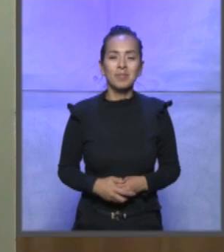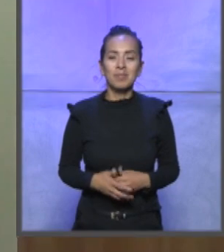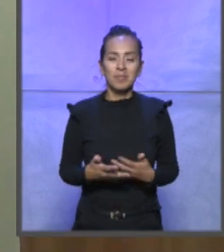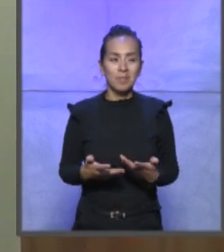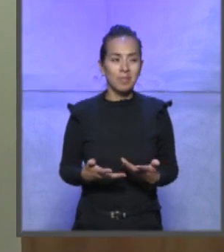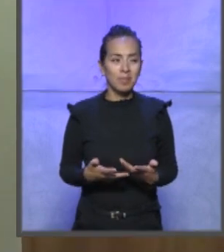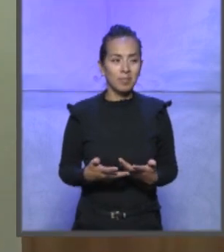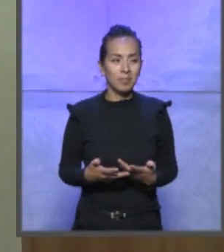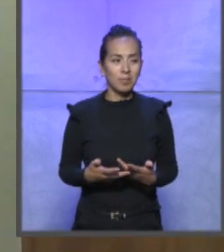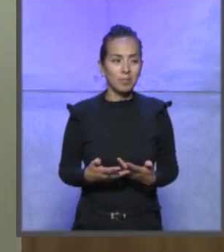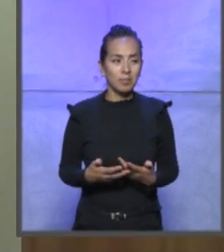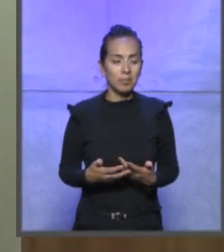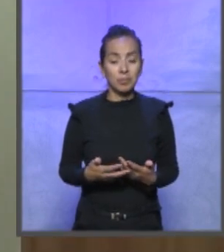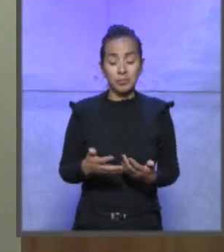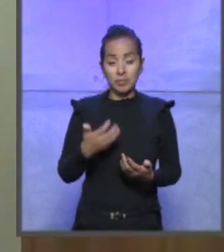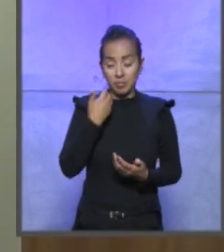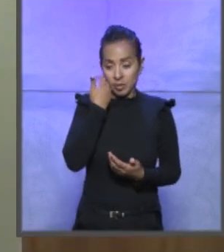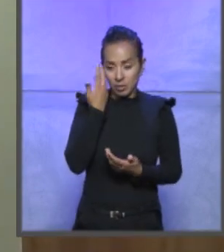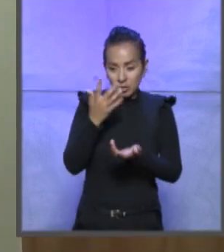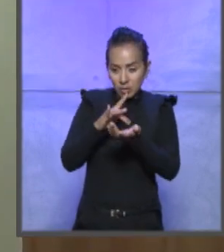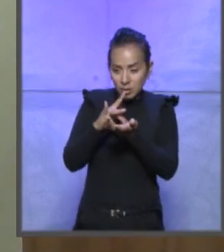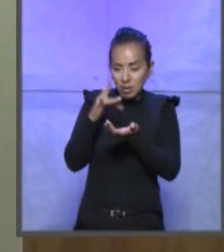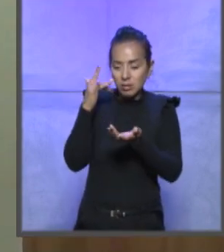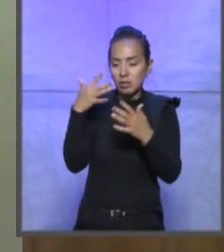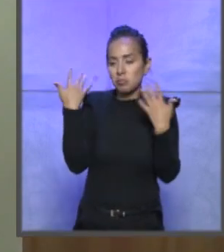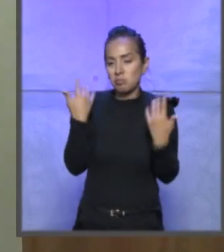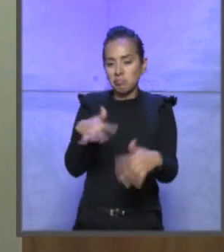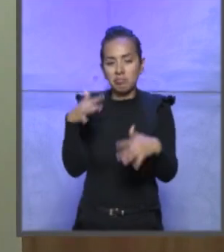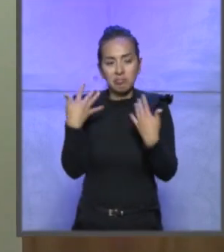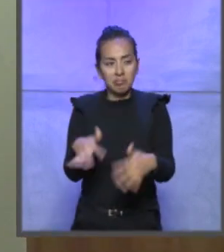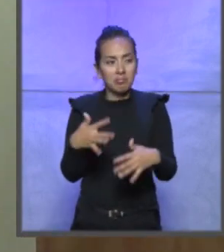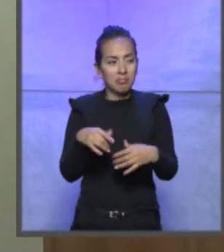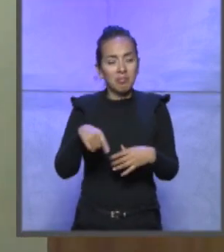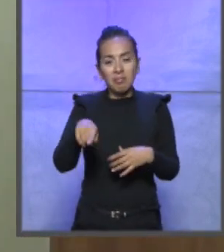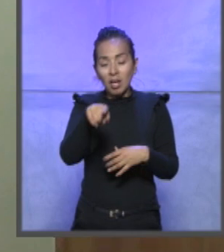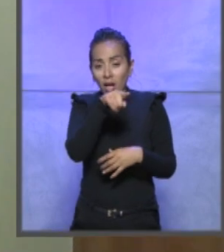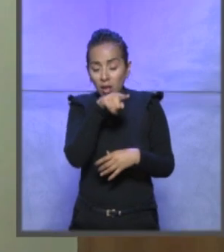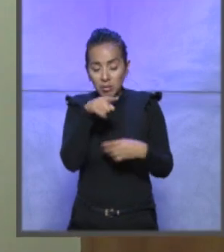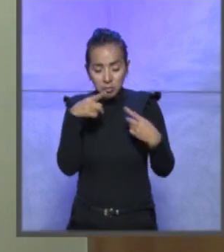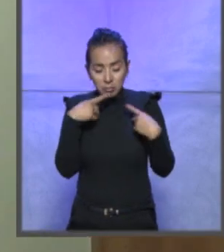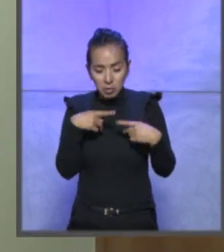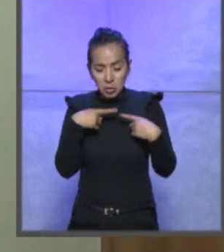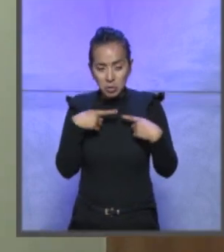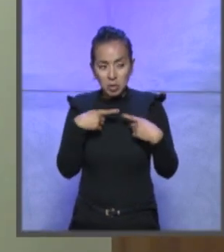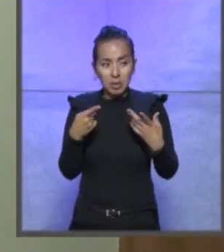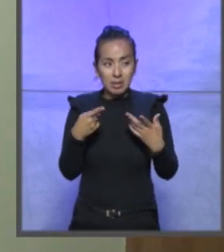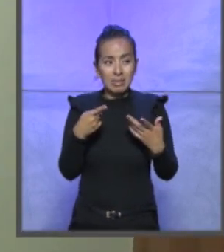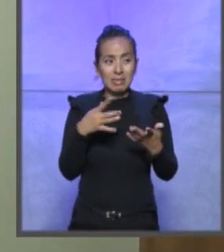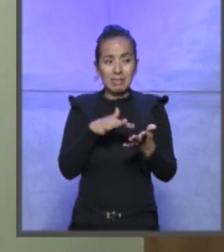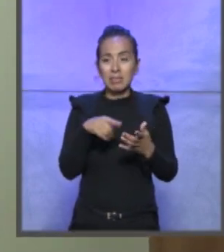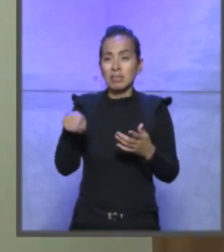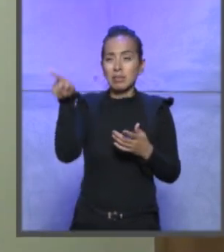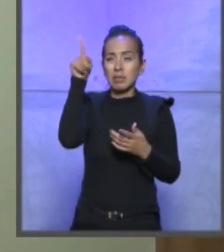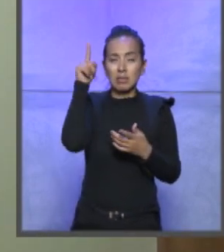Bueno, antes que nada quiero pues agradecer infinitamente a quienes hicieron posible que aún y cuando